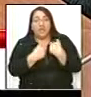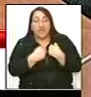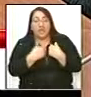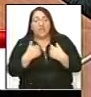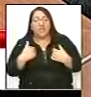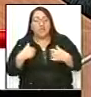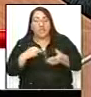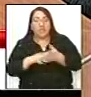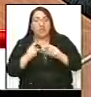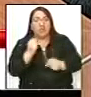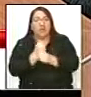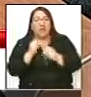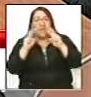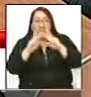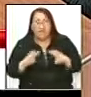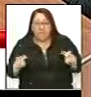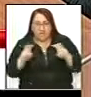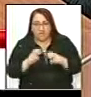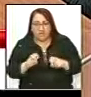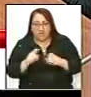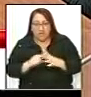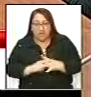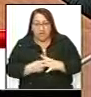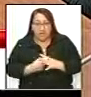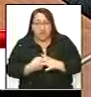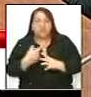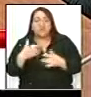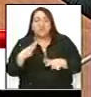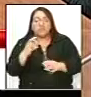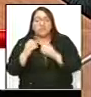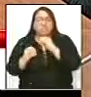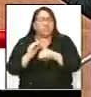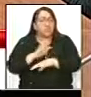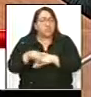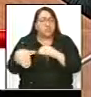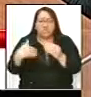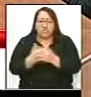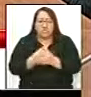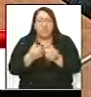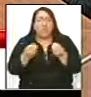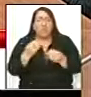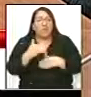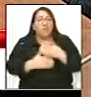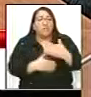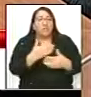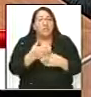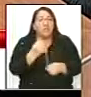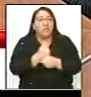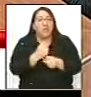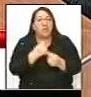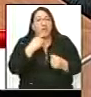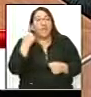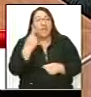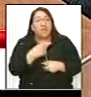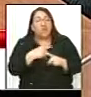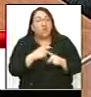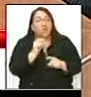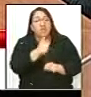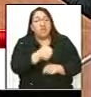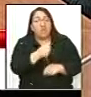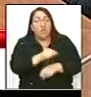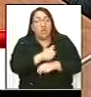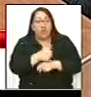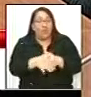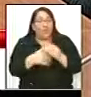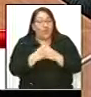cargo justamente esta labor de investigación, inicia y resuelve, ¿no? Los procedimientos administrativos iniciados por la propia autoridad. Es decir,